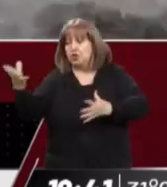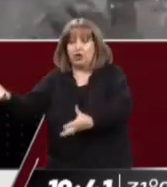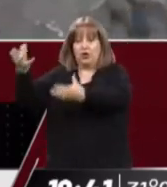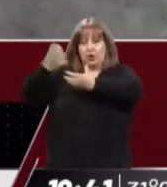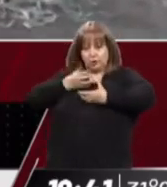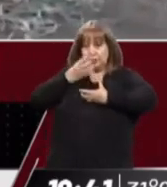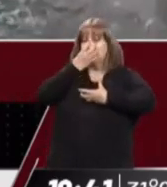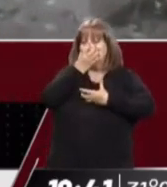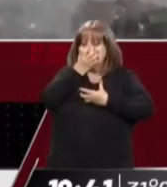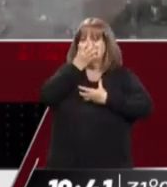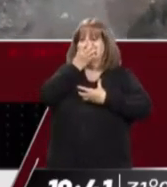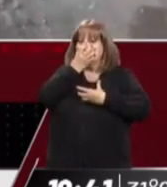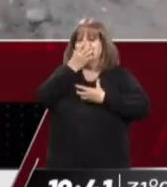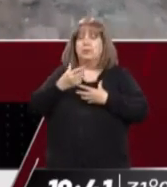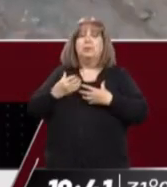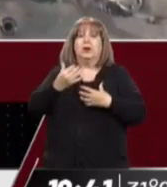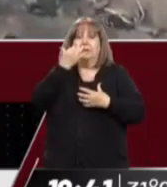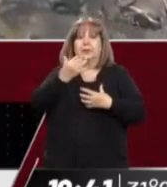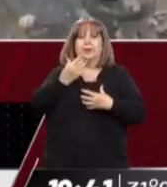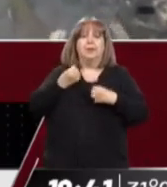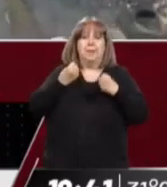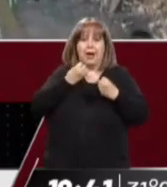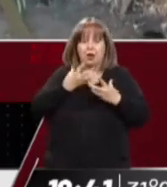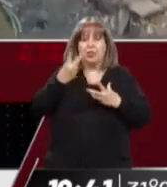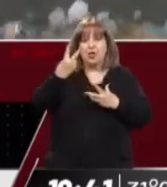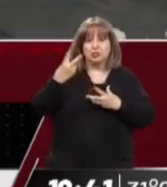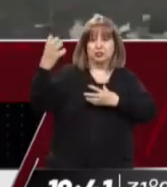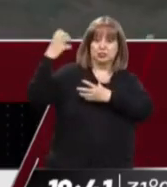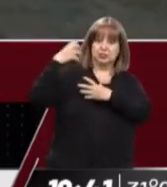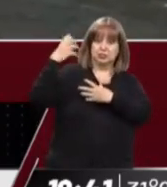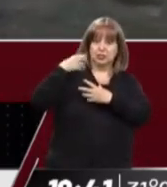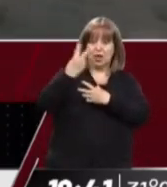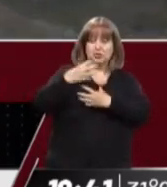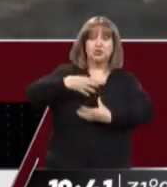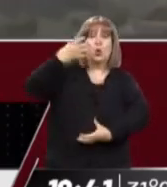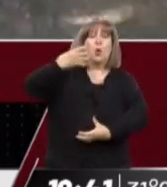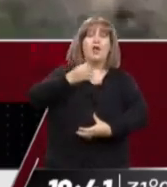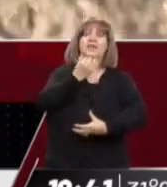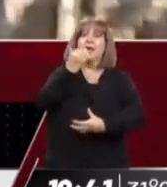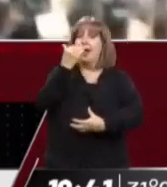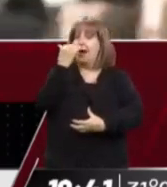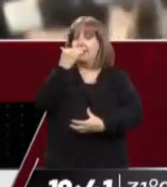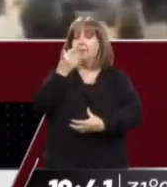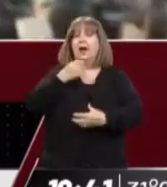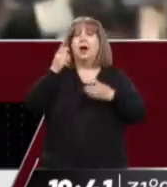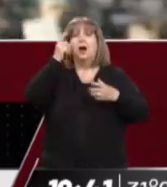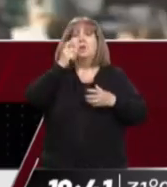evitar intoxicación ya se ha hecho una un recambio de equipo